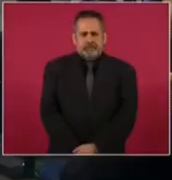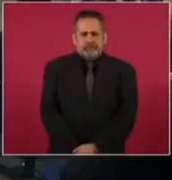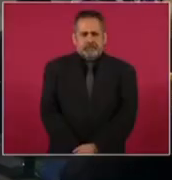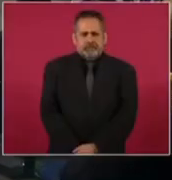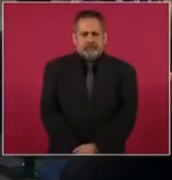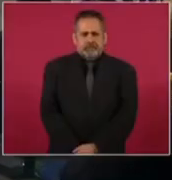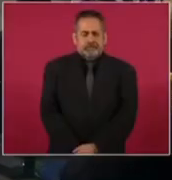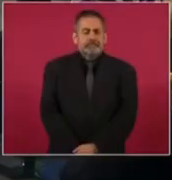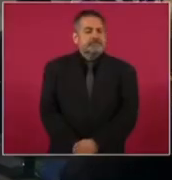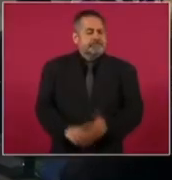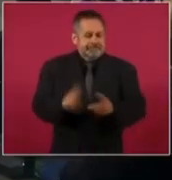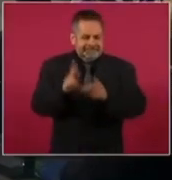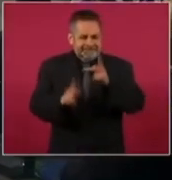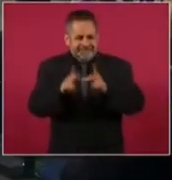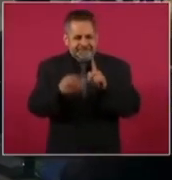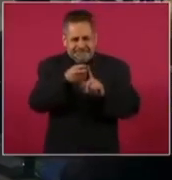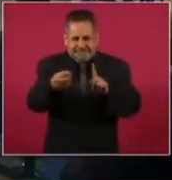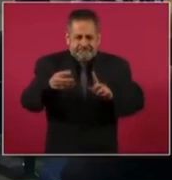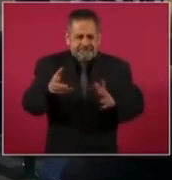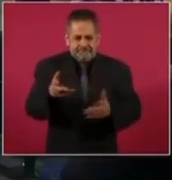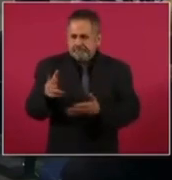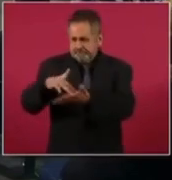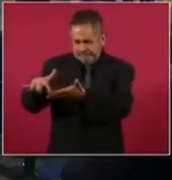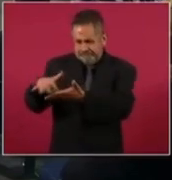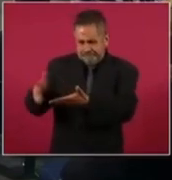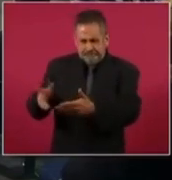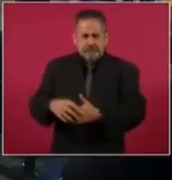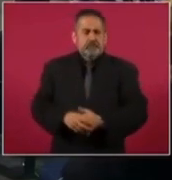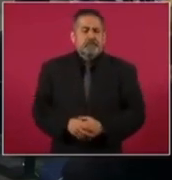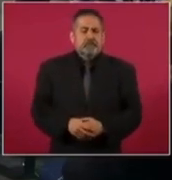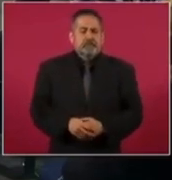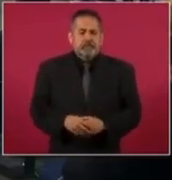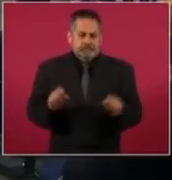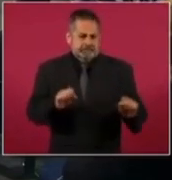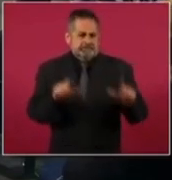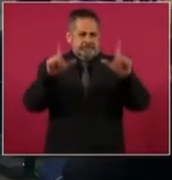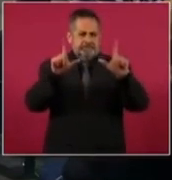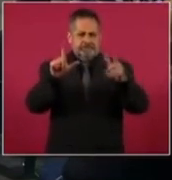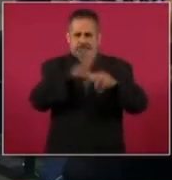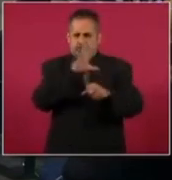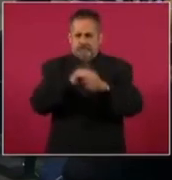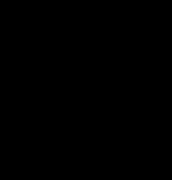pero no está completa. Pero es que hay que ponerla.